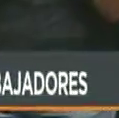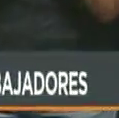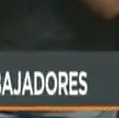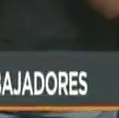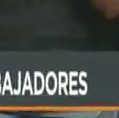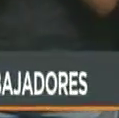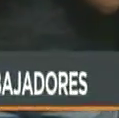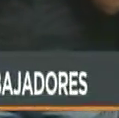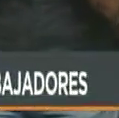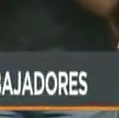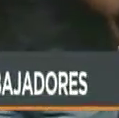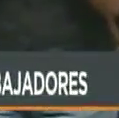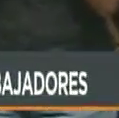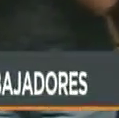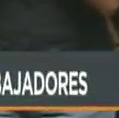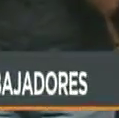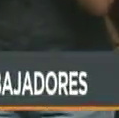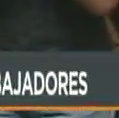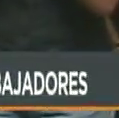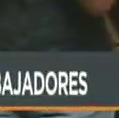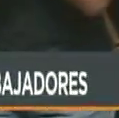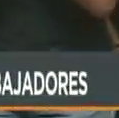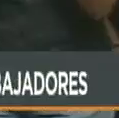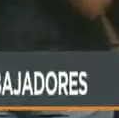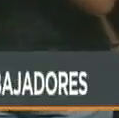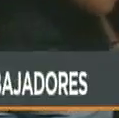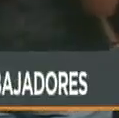Sí, buenas tardes, presidente, casi